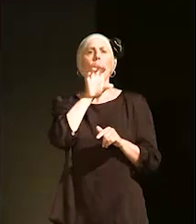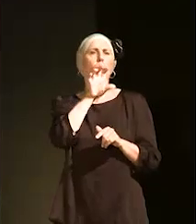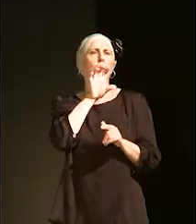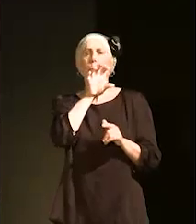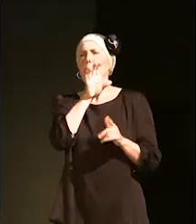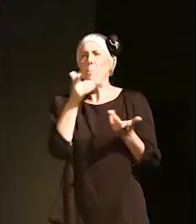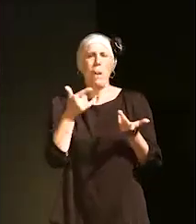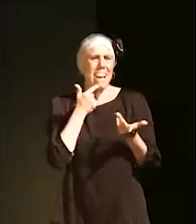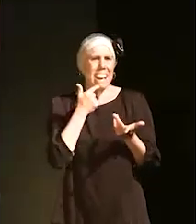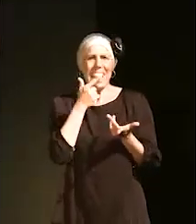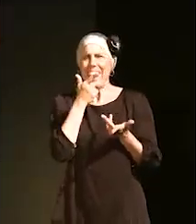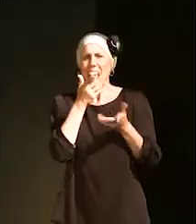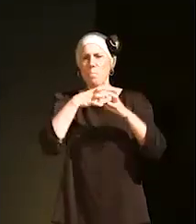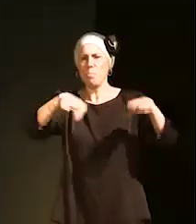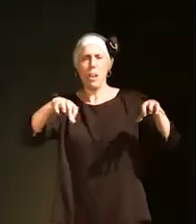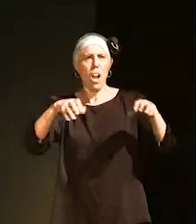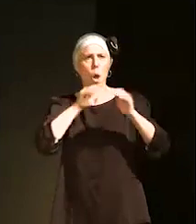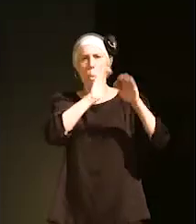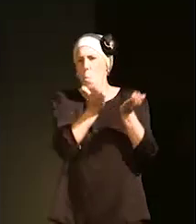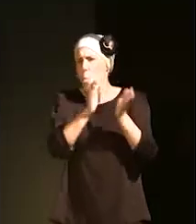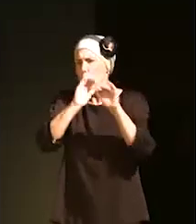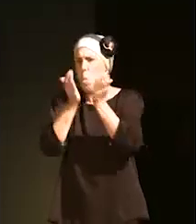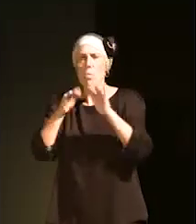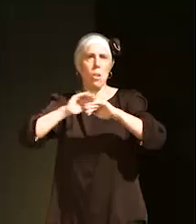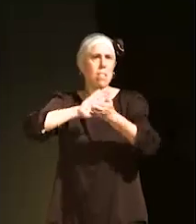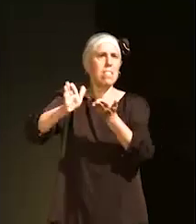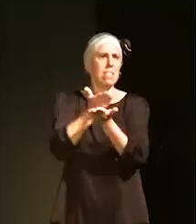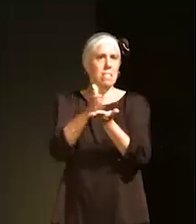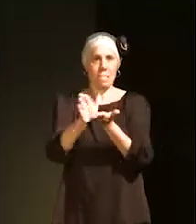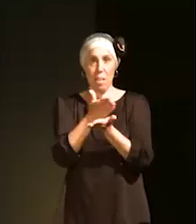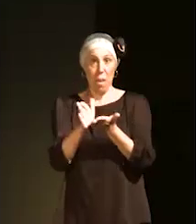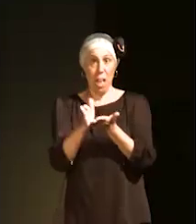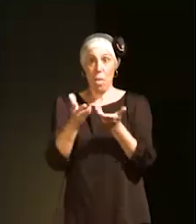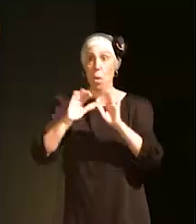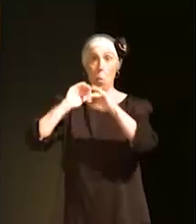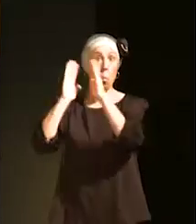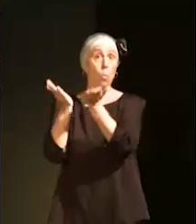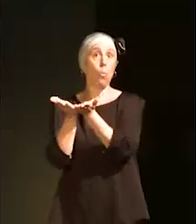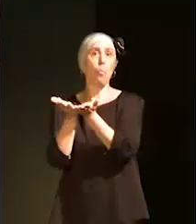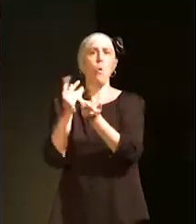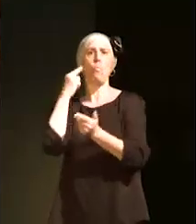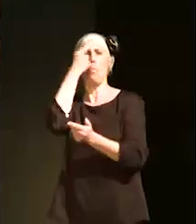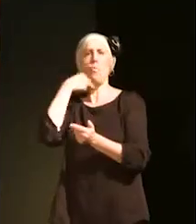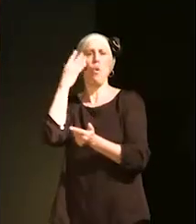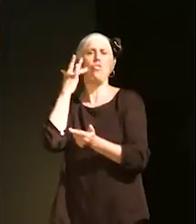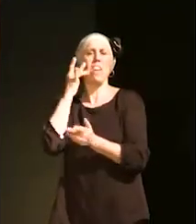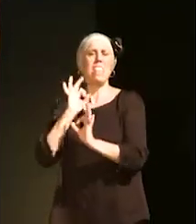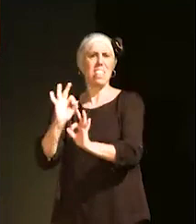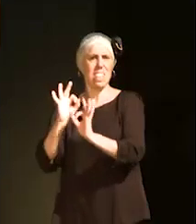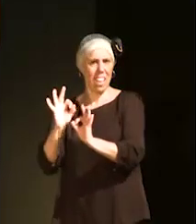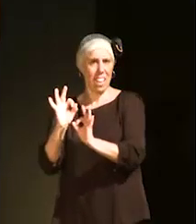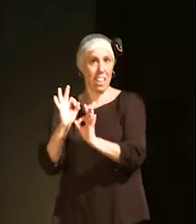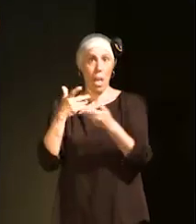que son evidentes dos mundos que no se juntan mucho el mundo indígena de los pueblos originarios y el mundo